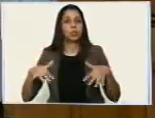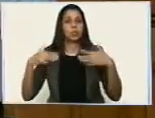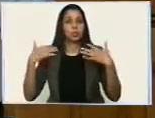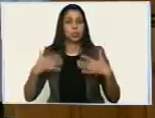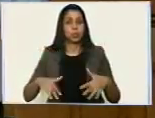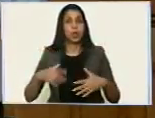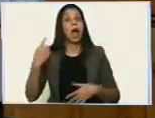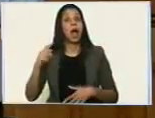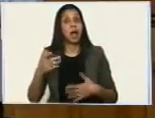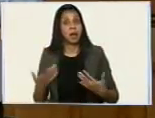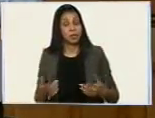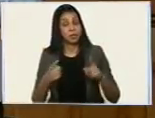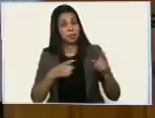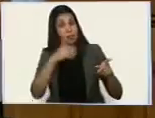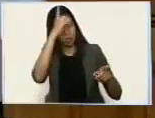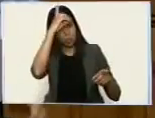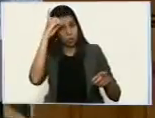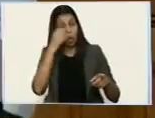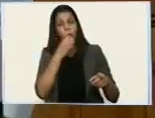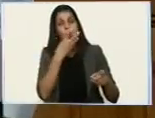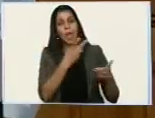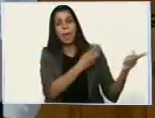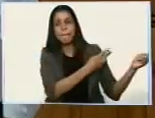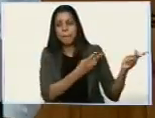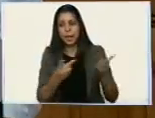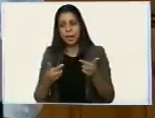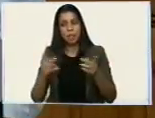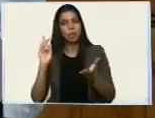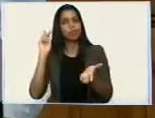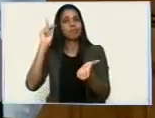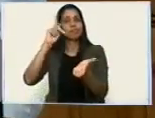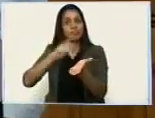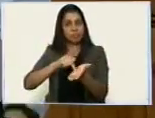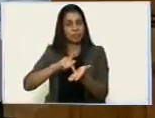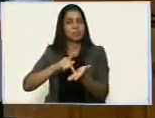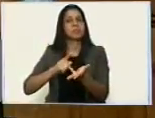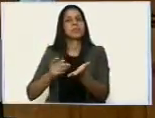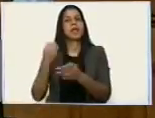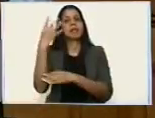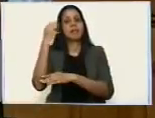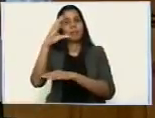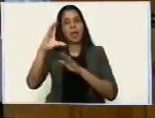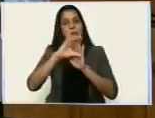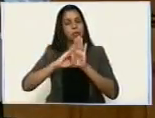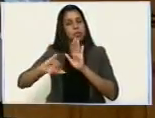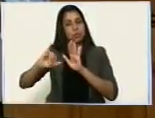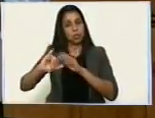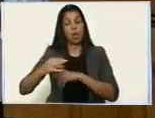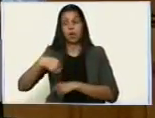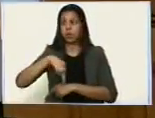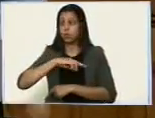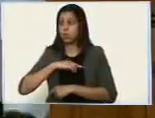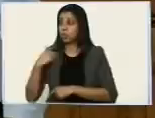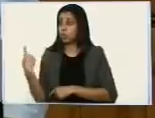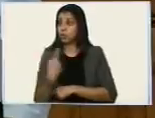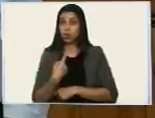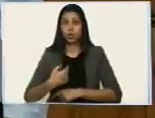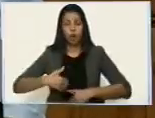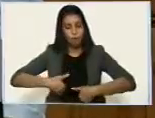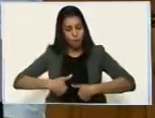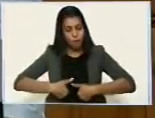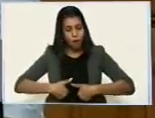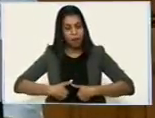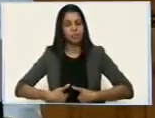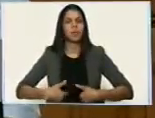camarada Diosdado, bienvenido a la presidencia de la Asamblea Nacional Constituyente y vamos a hacer todo lo posible para